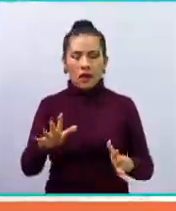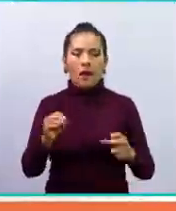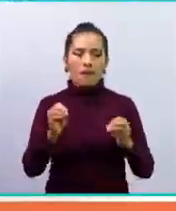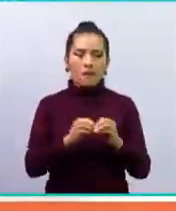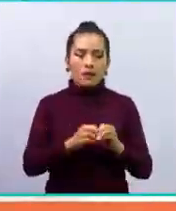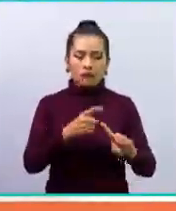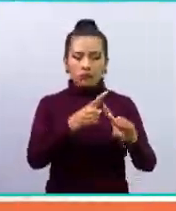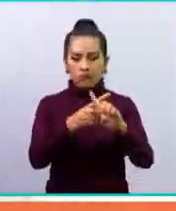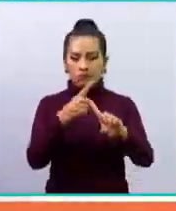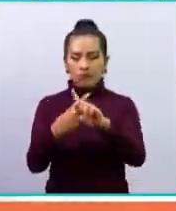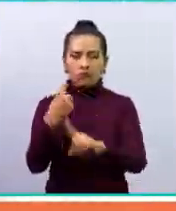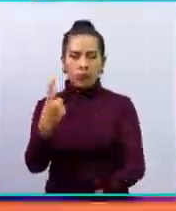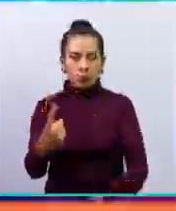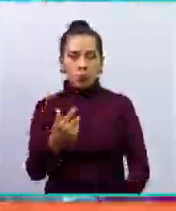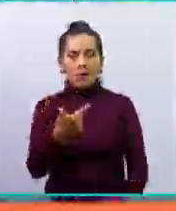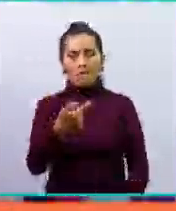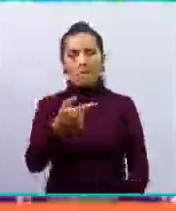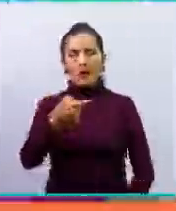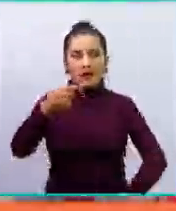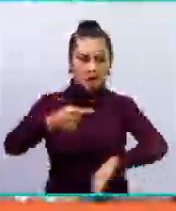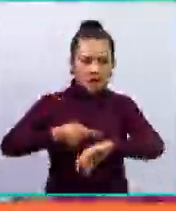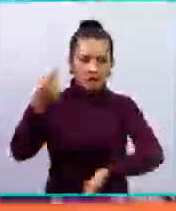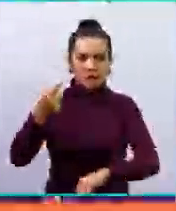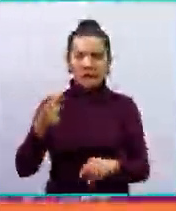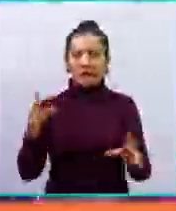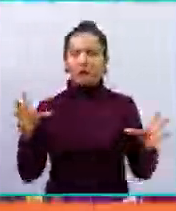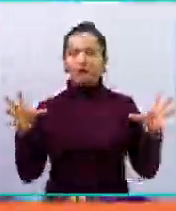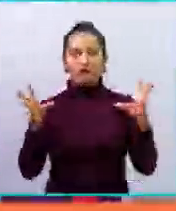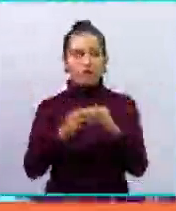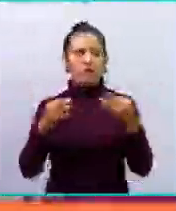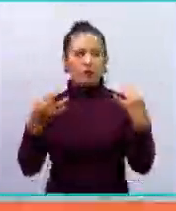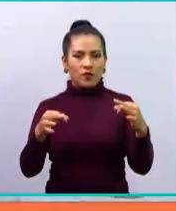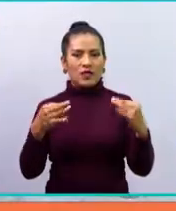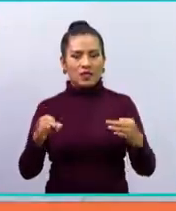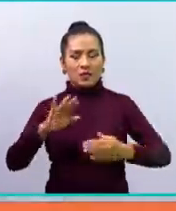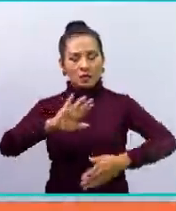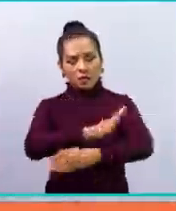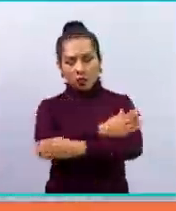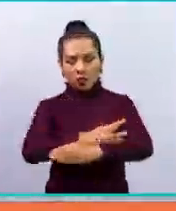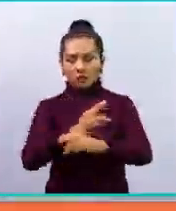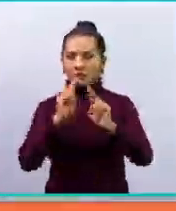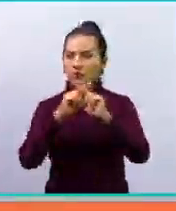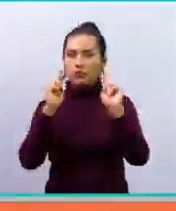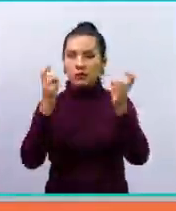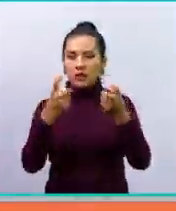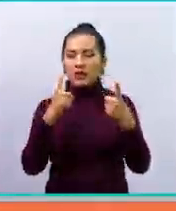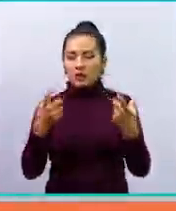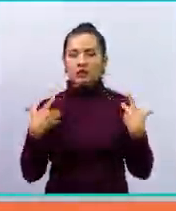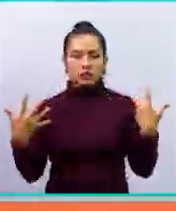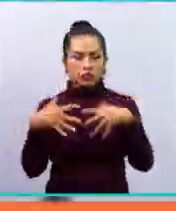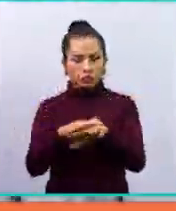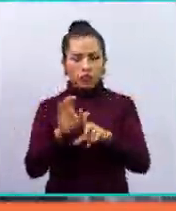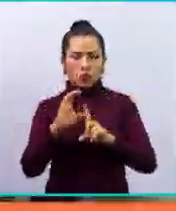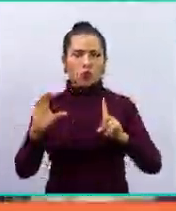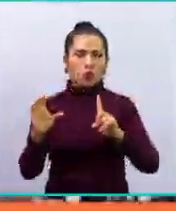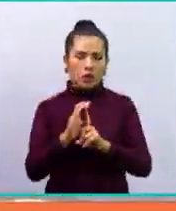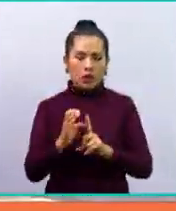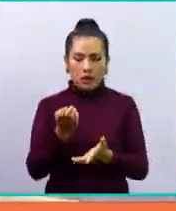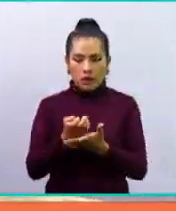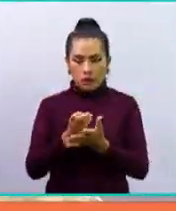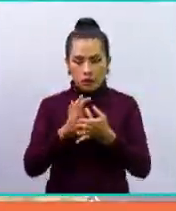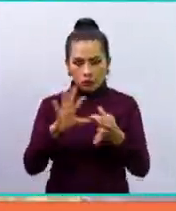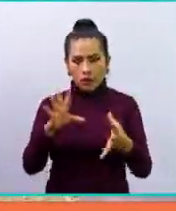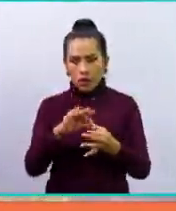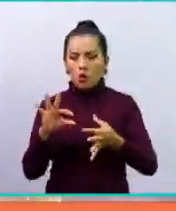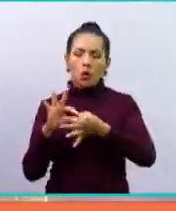21º Festival de Bandas, denominado por la Reconstrucción Económica, la Integración Cultural y Unidad de Bolivia.